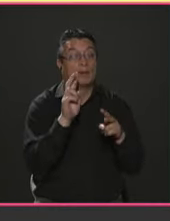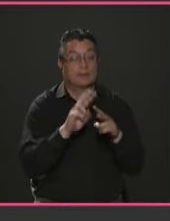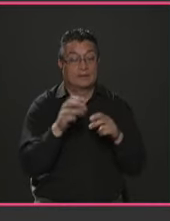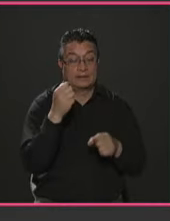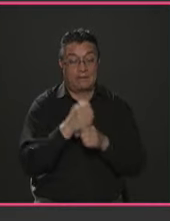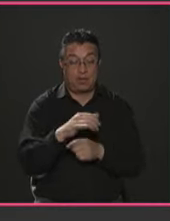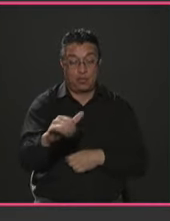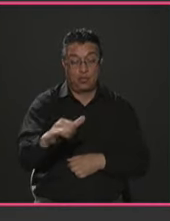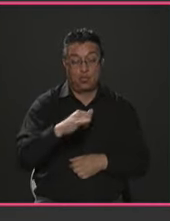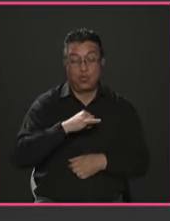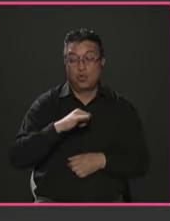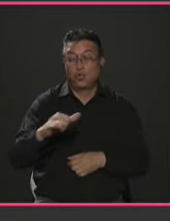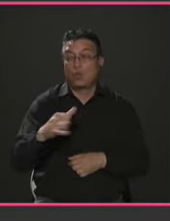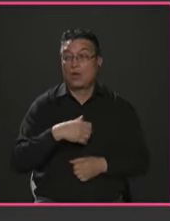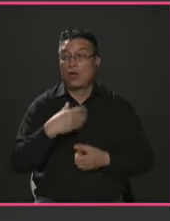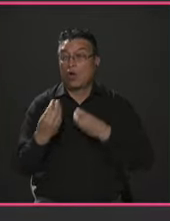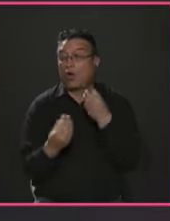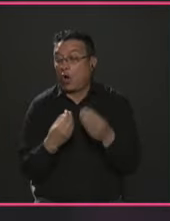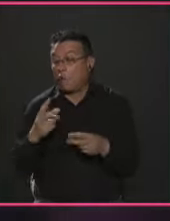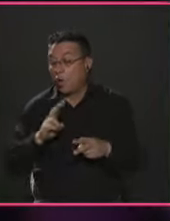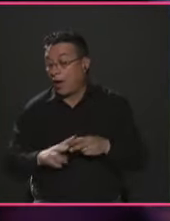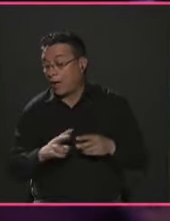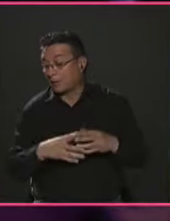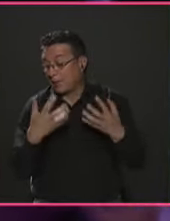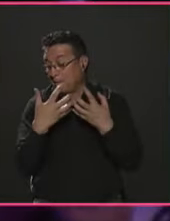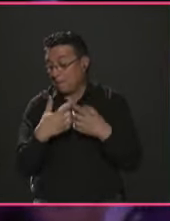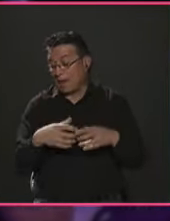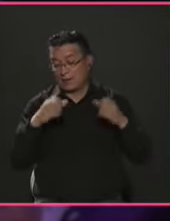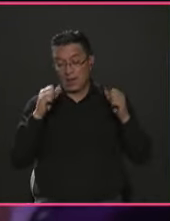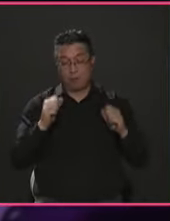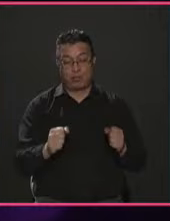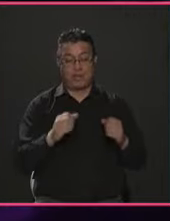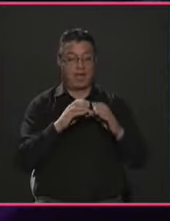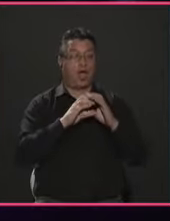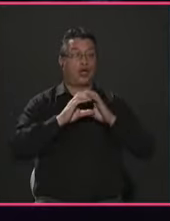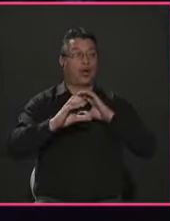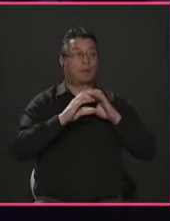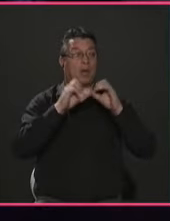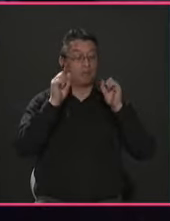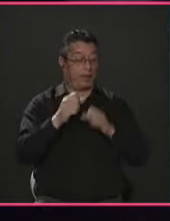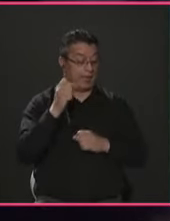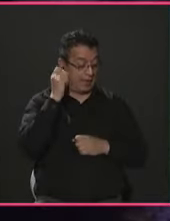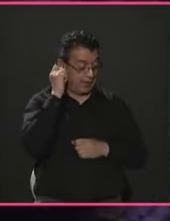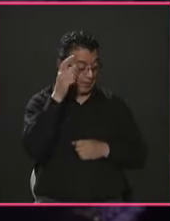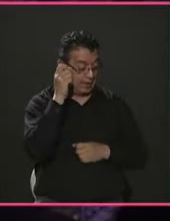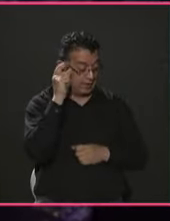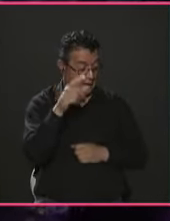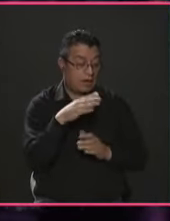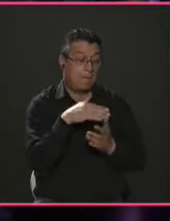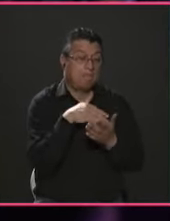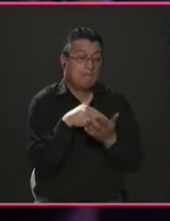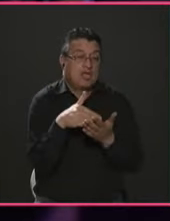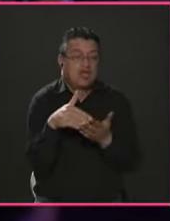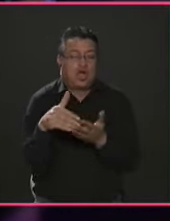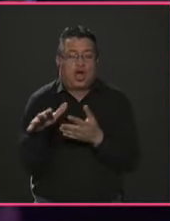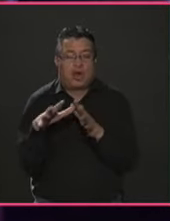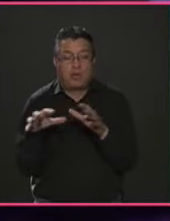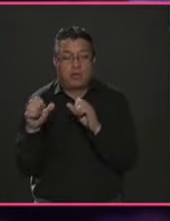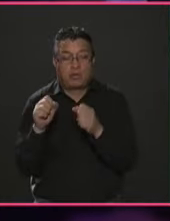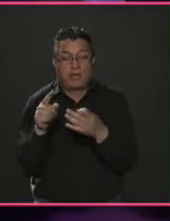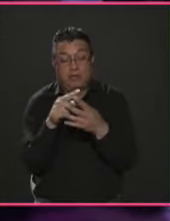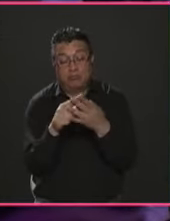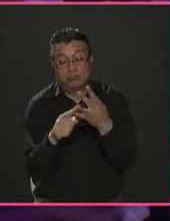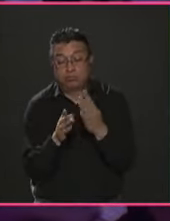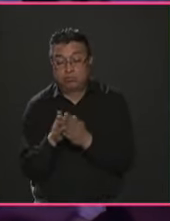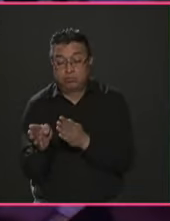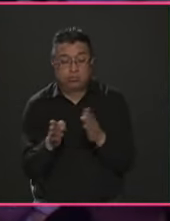como nosotros cómo hacemos que la máquina efectivamente pueda comunicar si pueda entender a partir de estas millones de posibilidades que